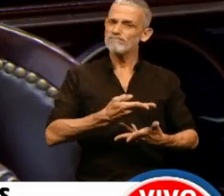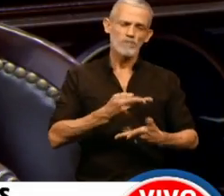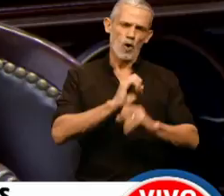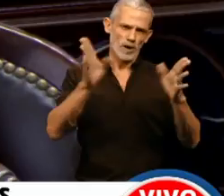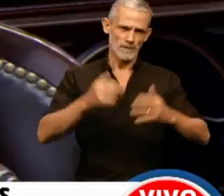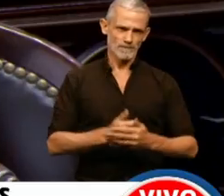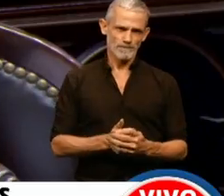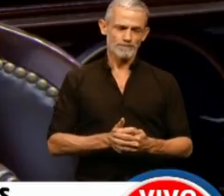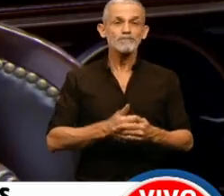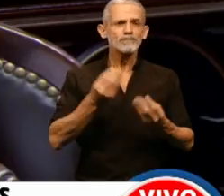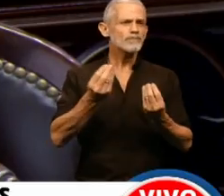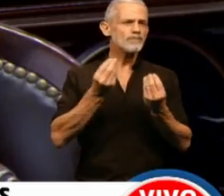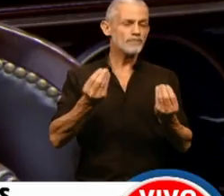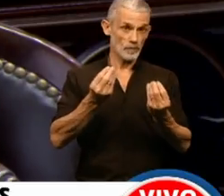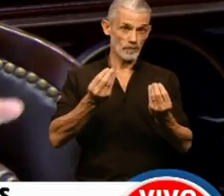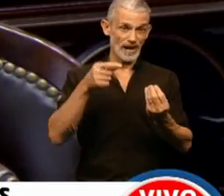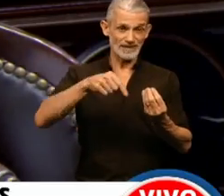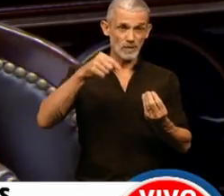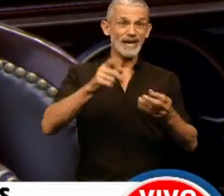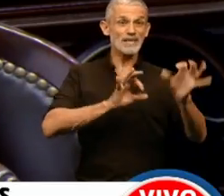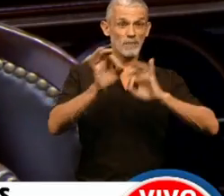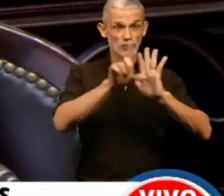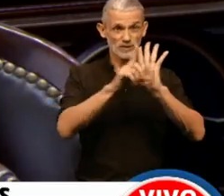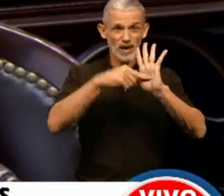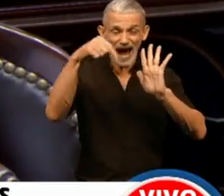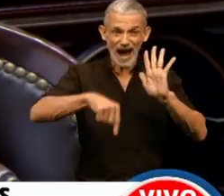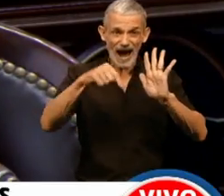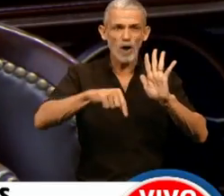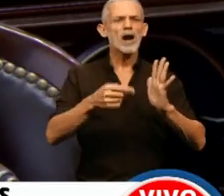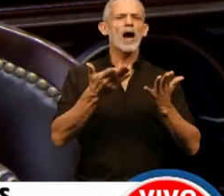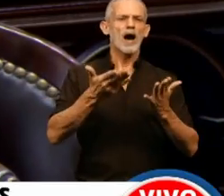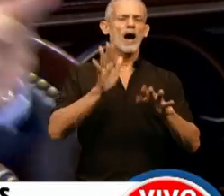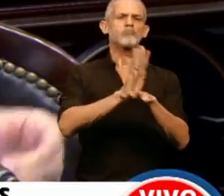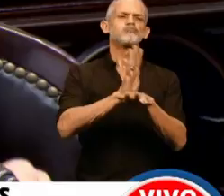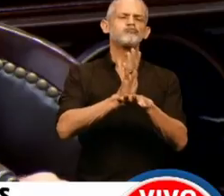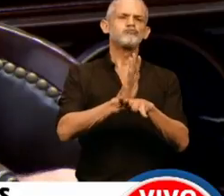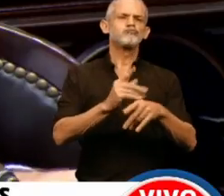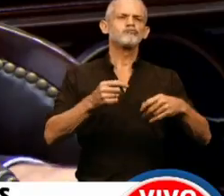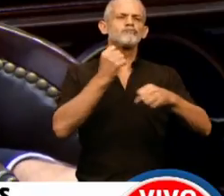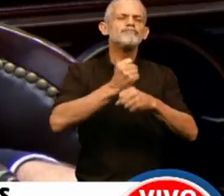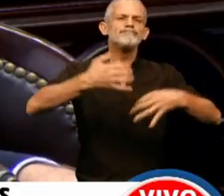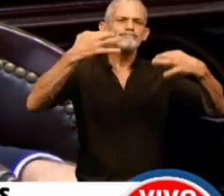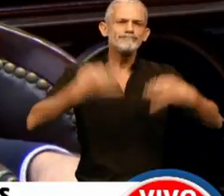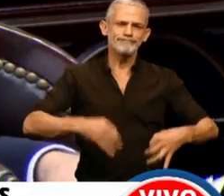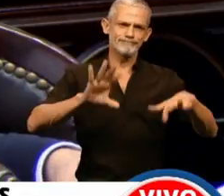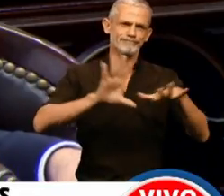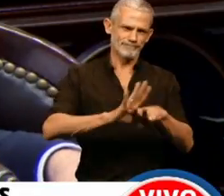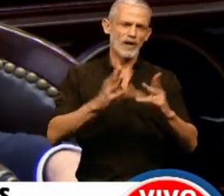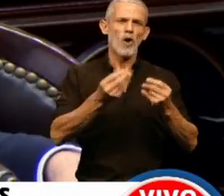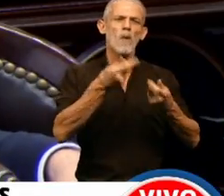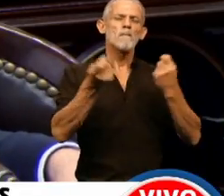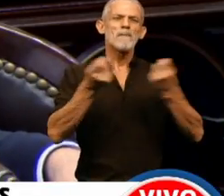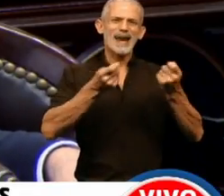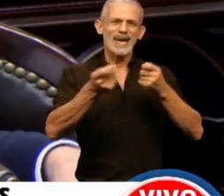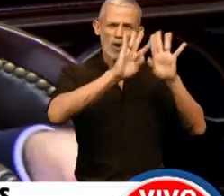lo que hace este proyecto es venir a poner más eficiencia en el manejo de